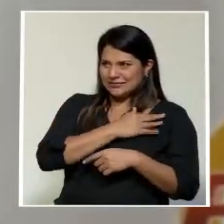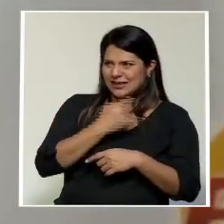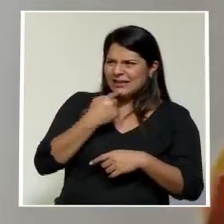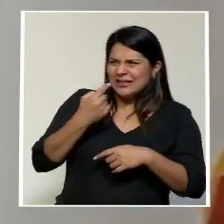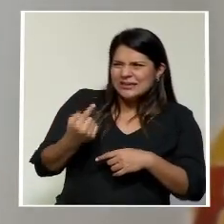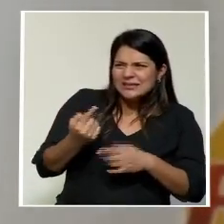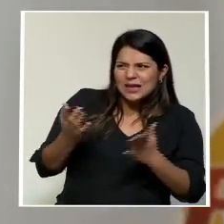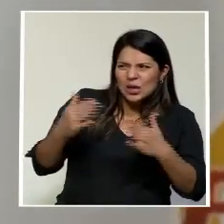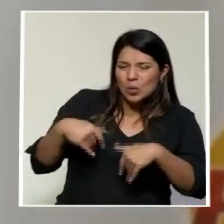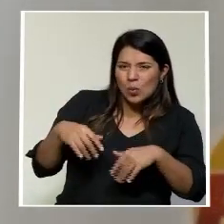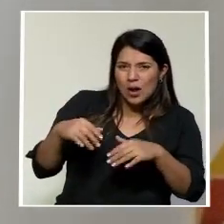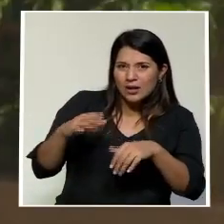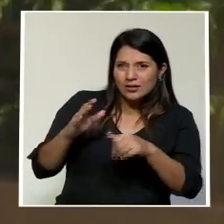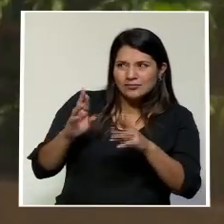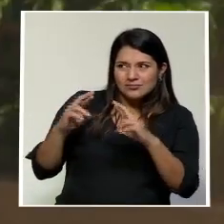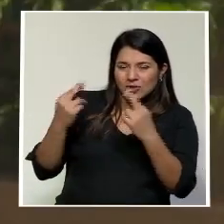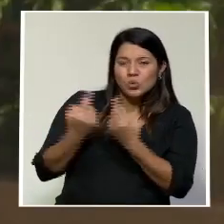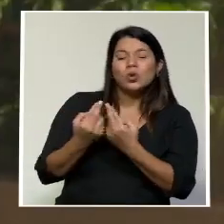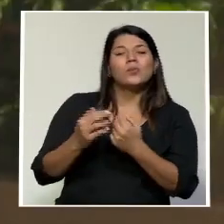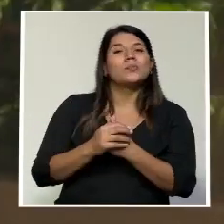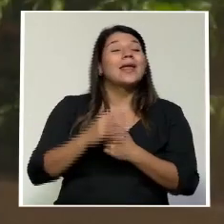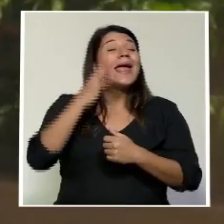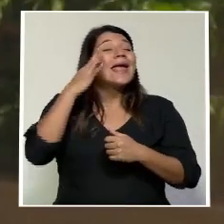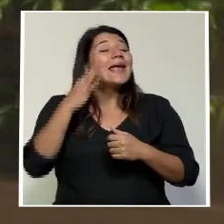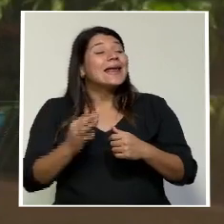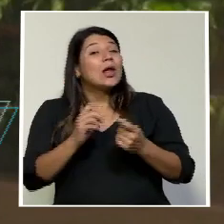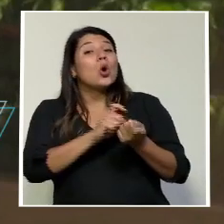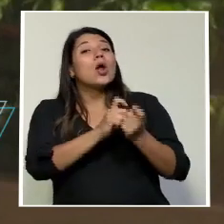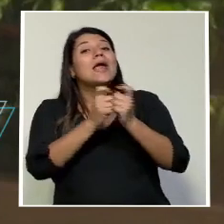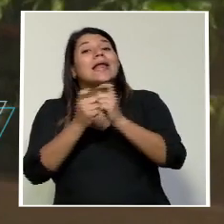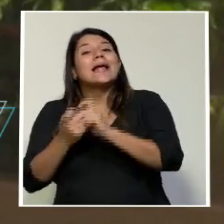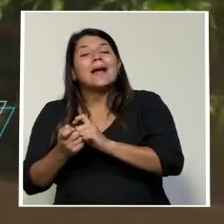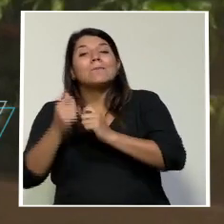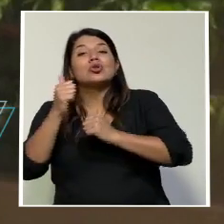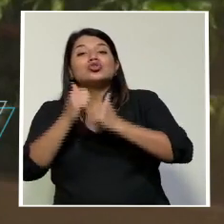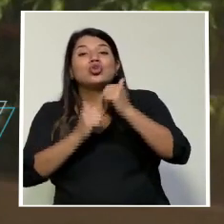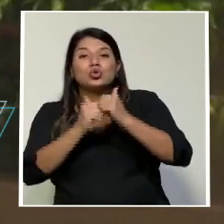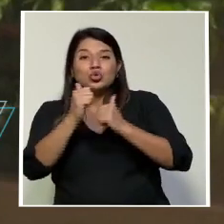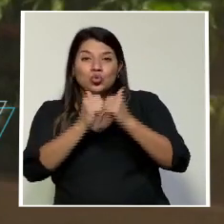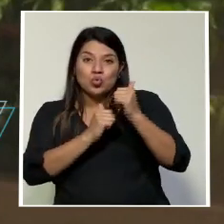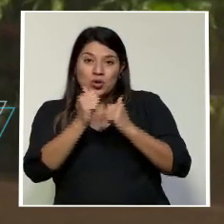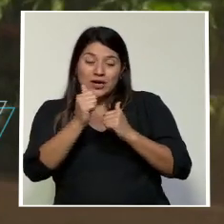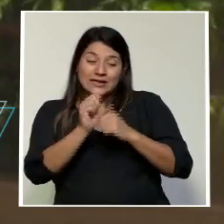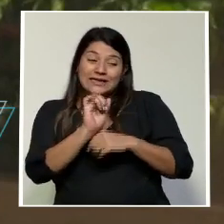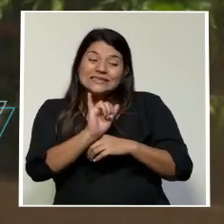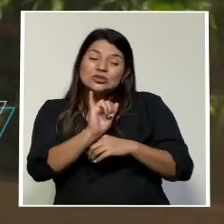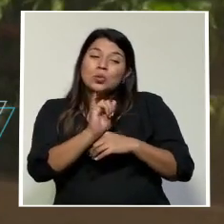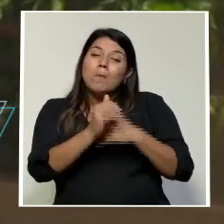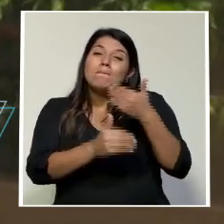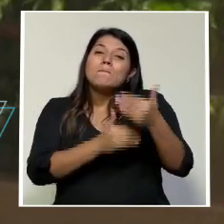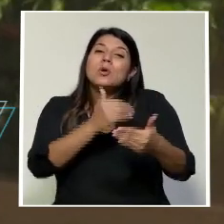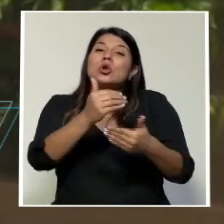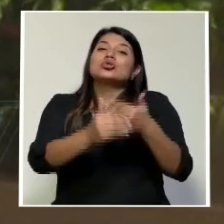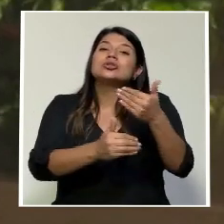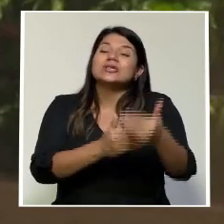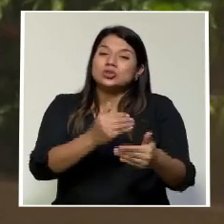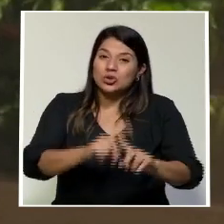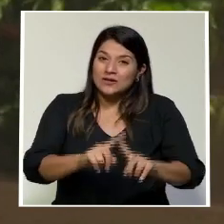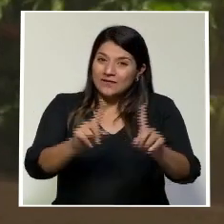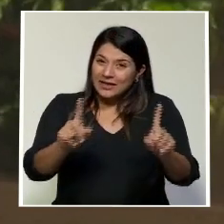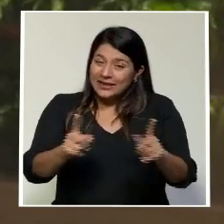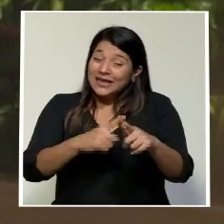asunto es la renovación de estructuras, que es un proceso paralelo pero distinto, y entonces eso puede estar creando